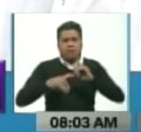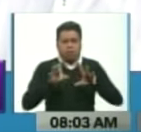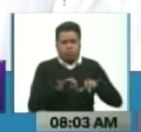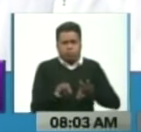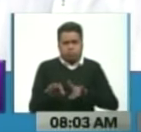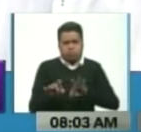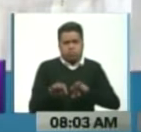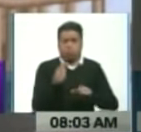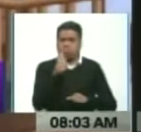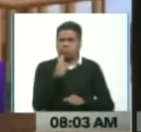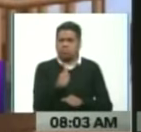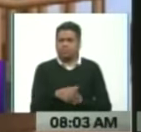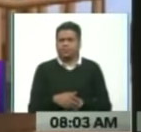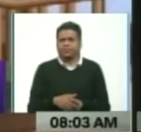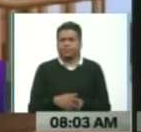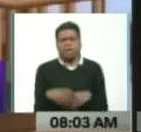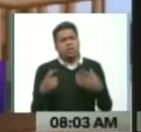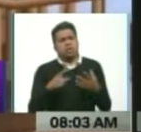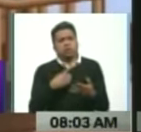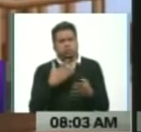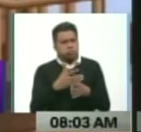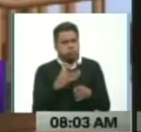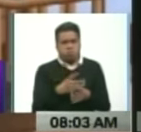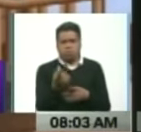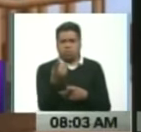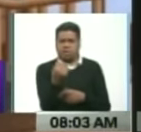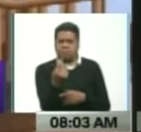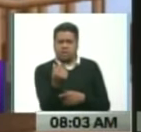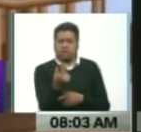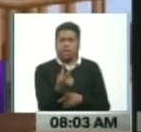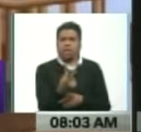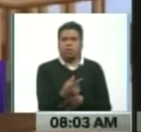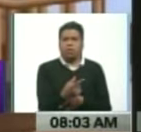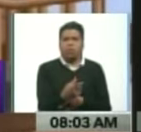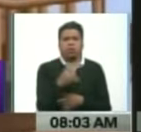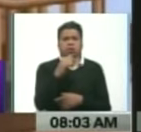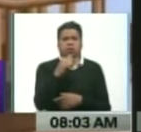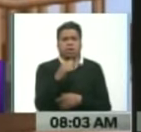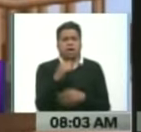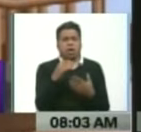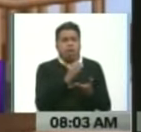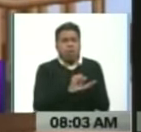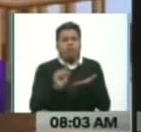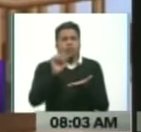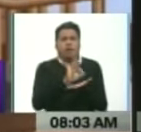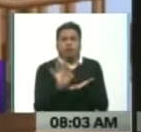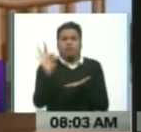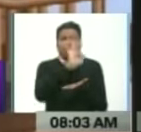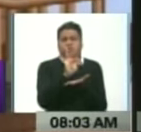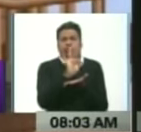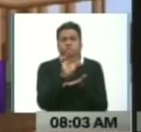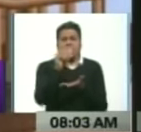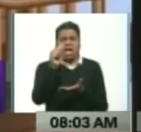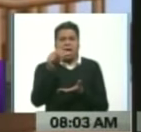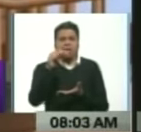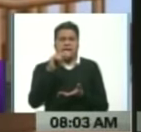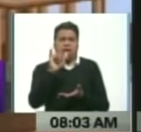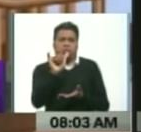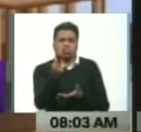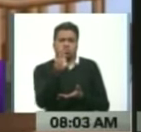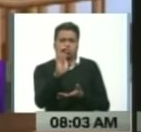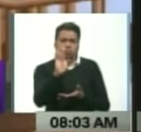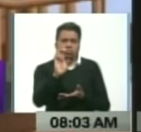respaldo han tenido, más allá del económico, más allá de Fundayacucho y el INSES, que financió todo este programa de Super Bolívar? ¿Qué apoyo del Estado han tenido?